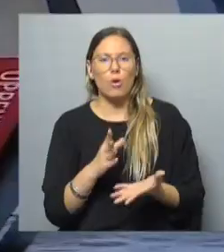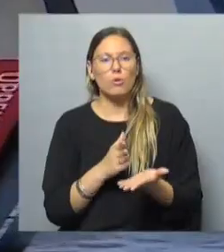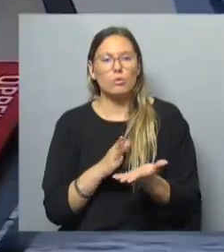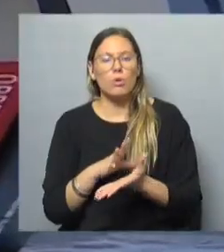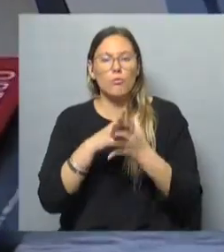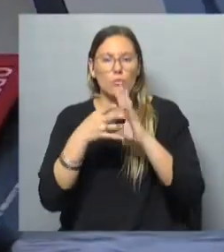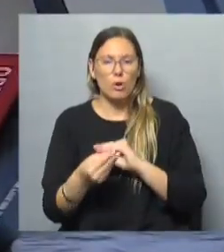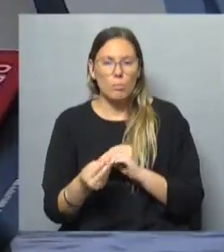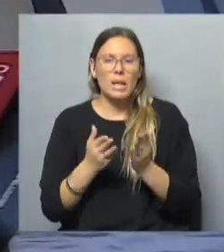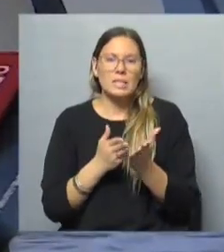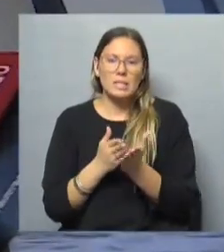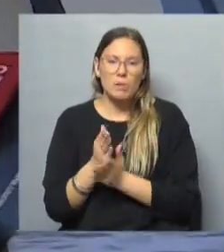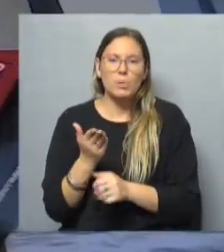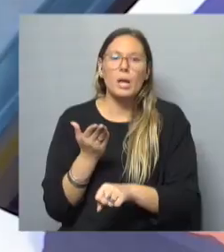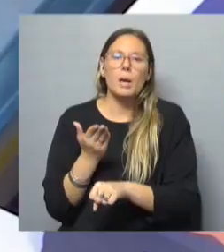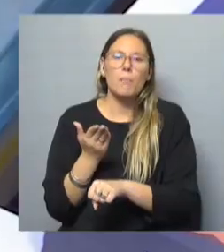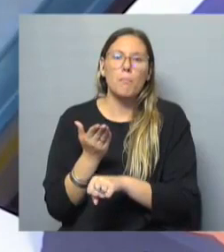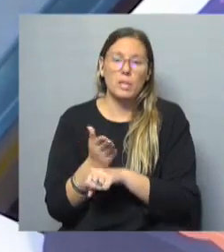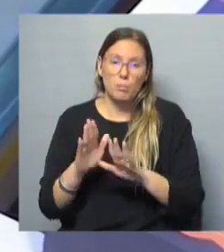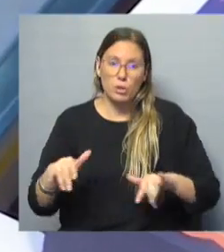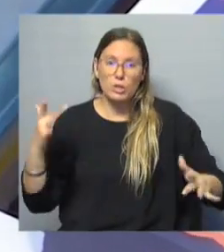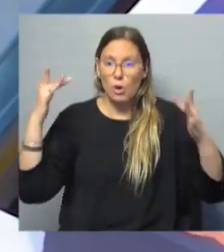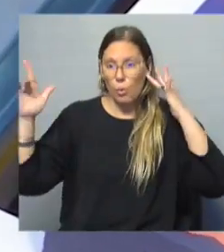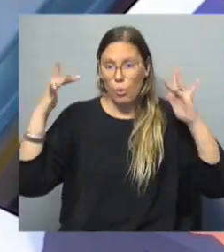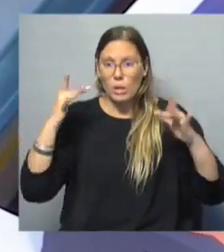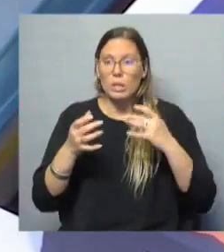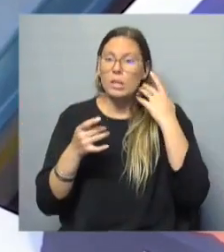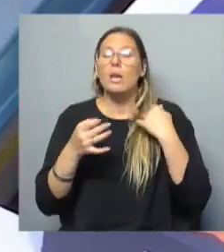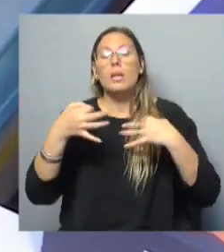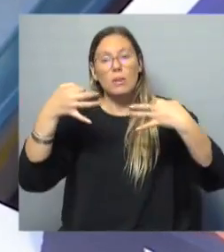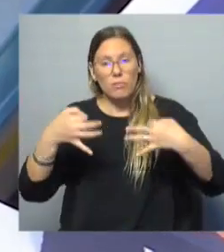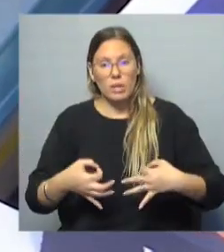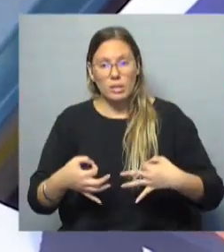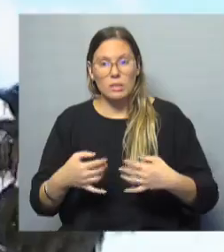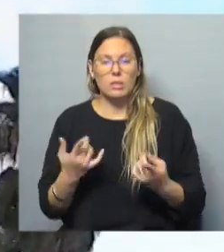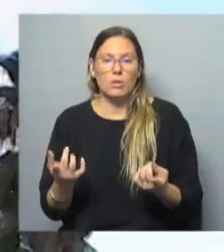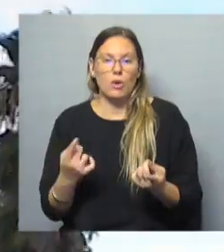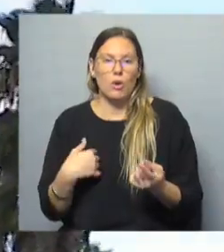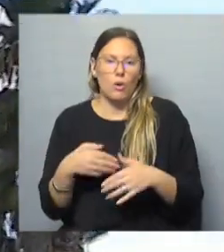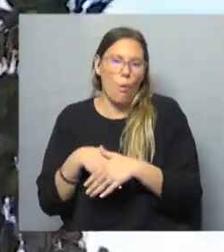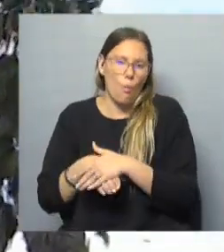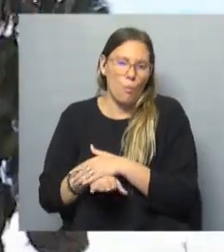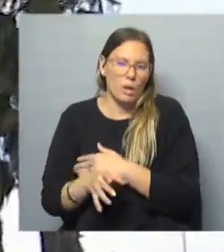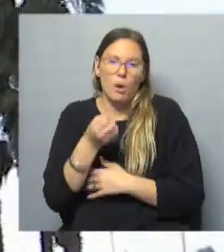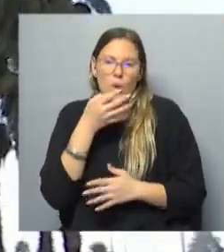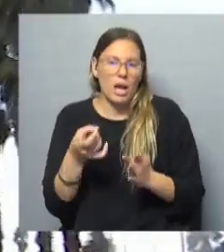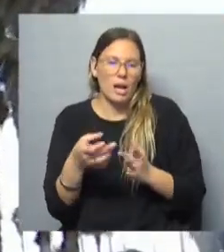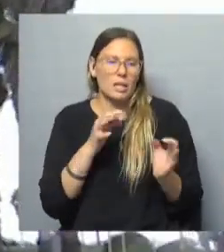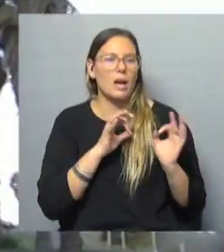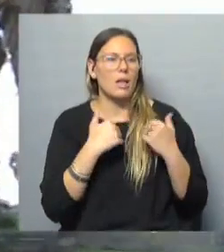nada. Siempre obviamente pedimos que sea infantil o juvenil y en buen estado, porque si no, bueno, lo terminamos filtrando para que sea de buena calidad lo que